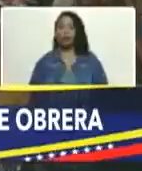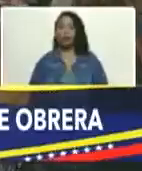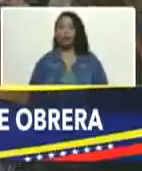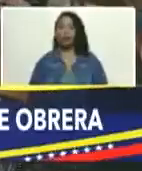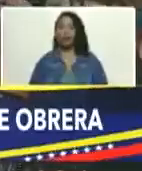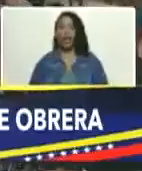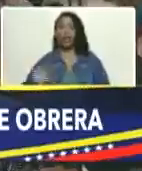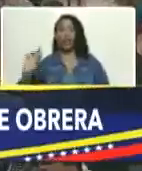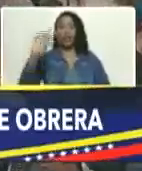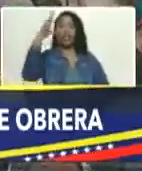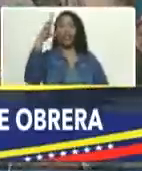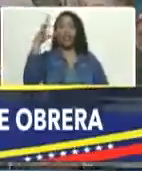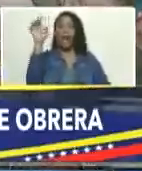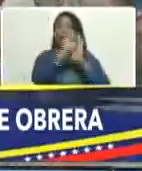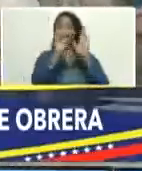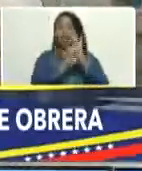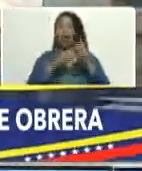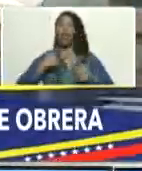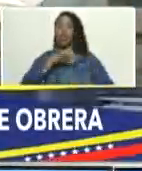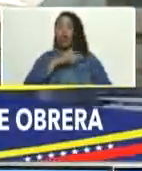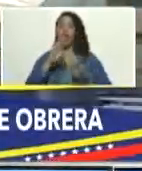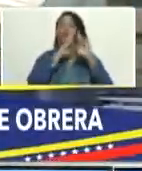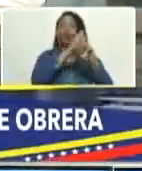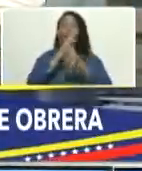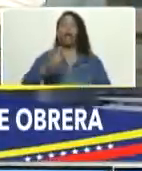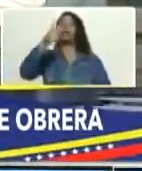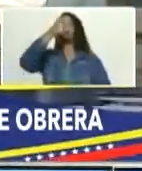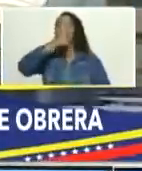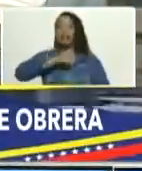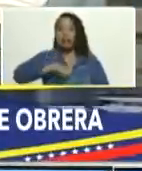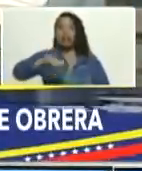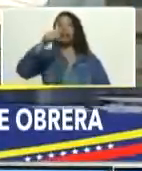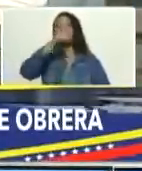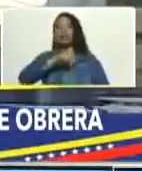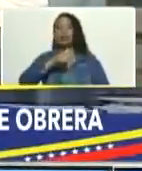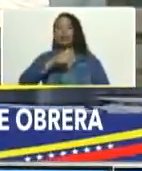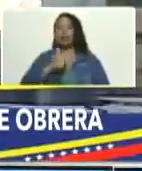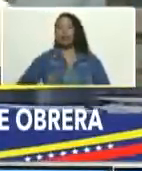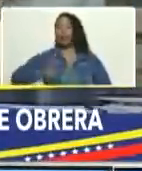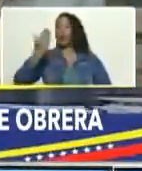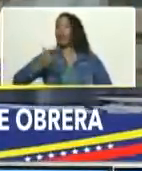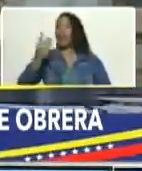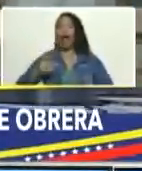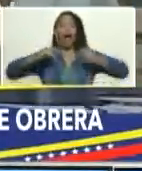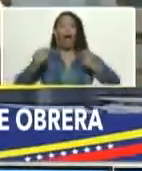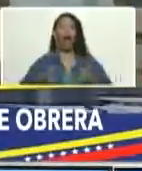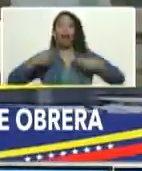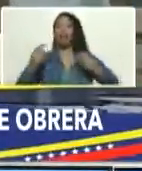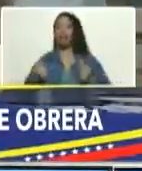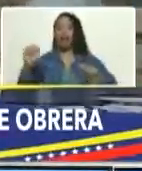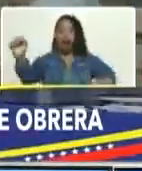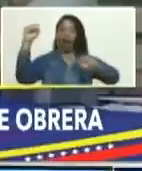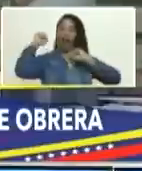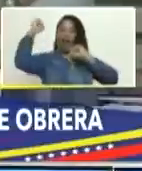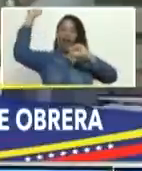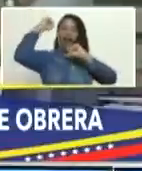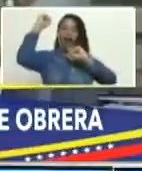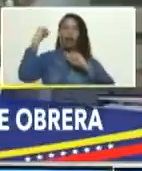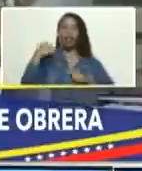La tercera etapa que nos ha correspondido de la resistencia vibrante, activa y victoriosa de estos